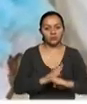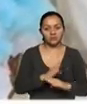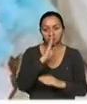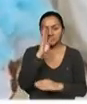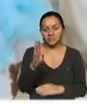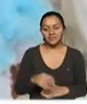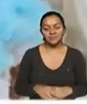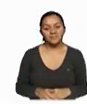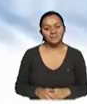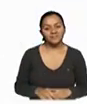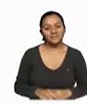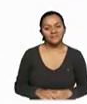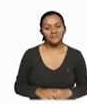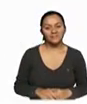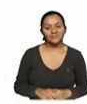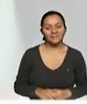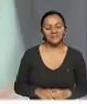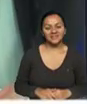siempre.